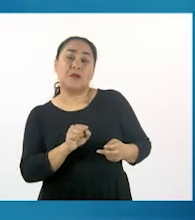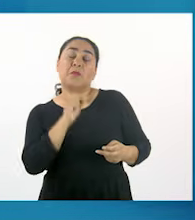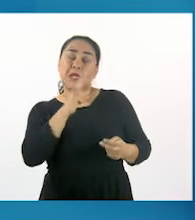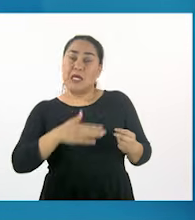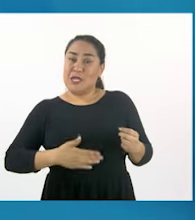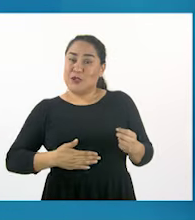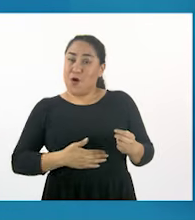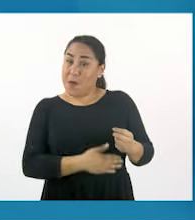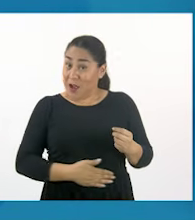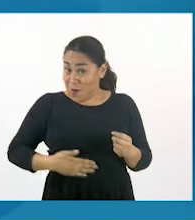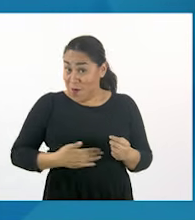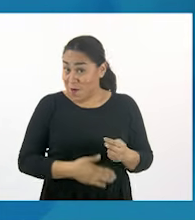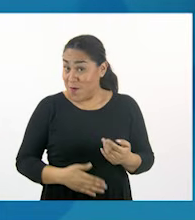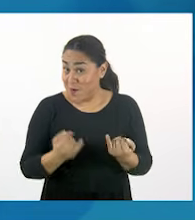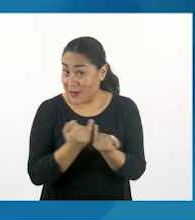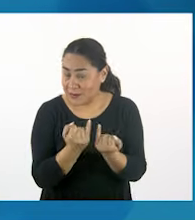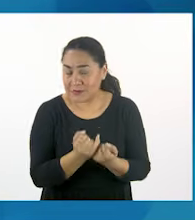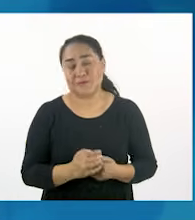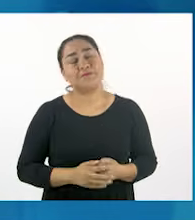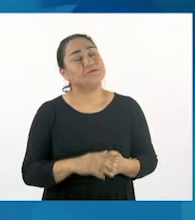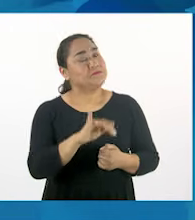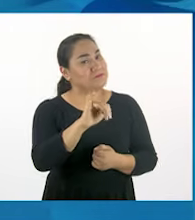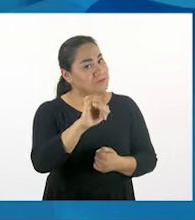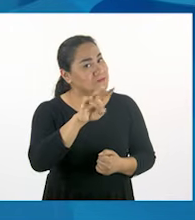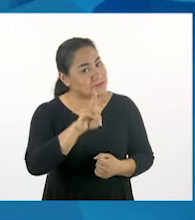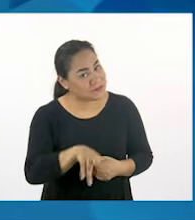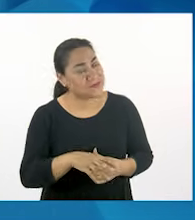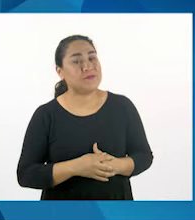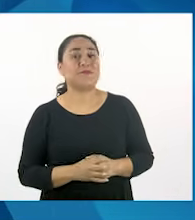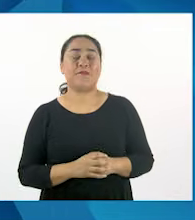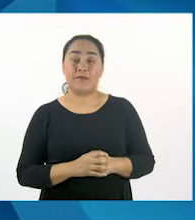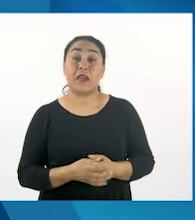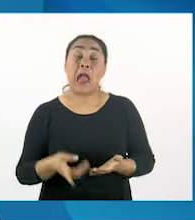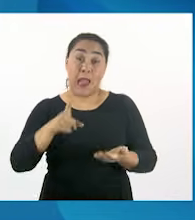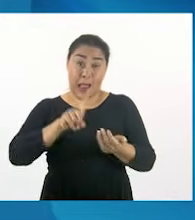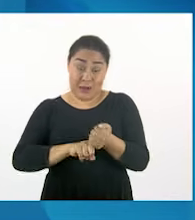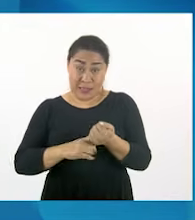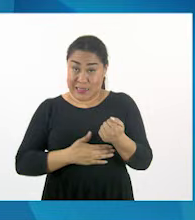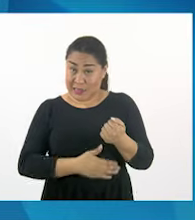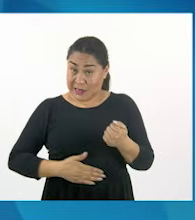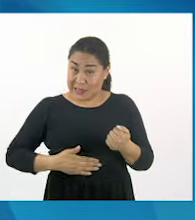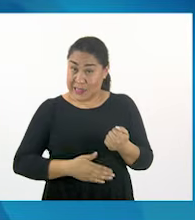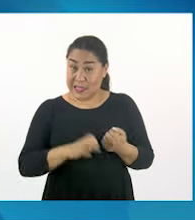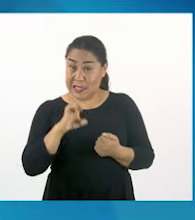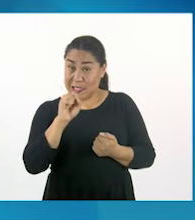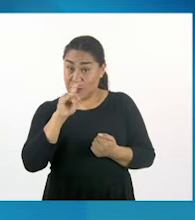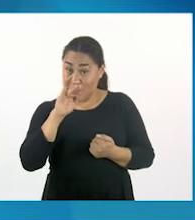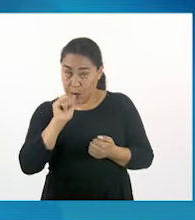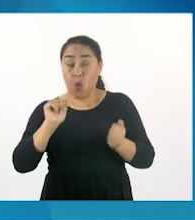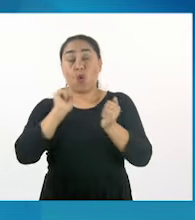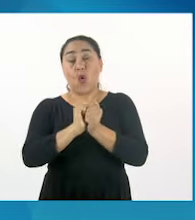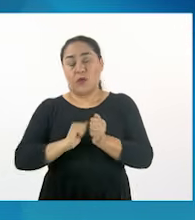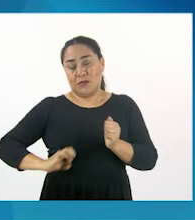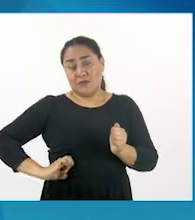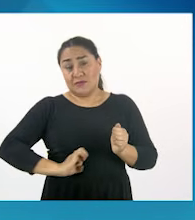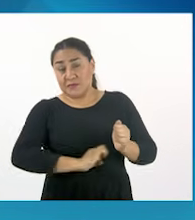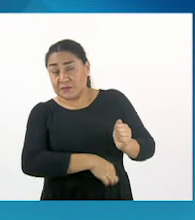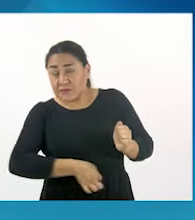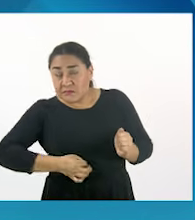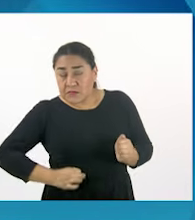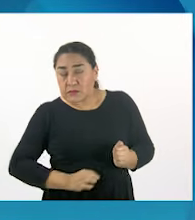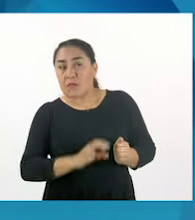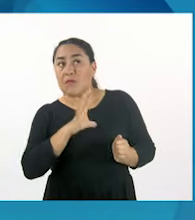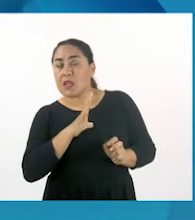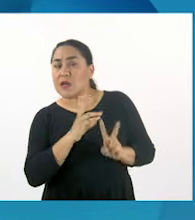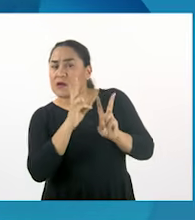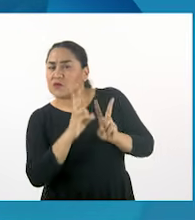estómago. Así es. Y que dentro del estómago y el intestino delgado se absorbe lo